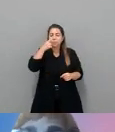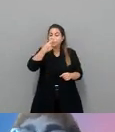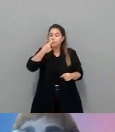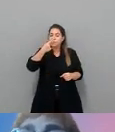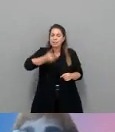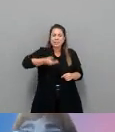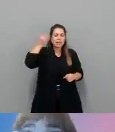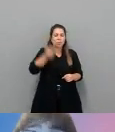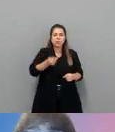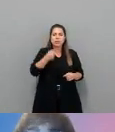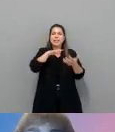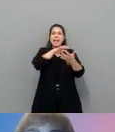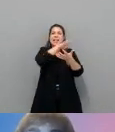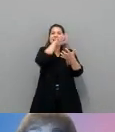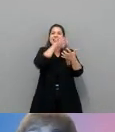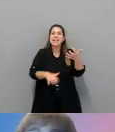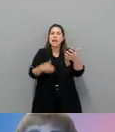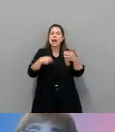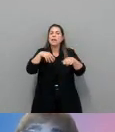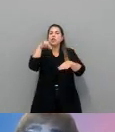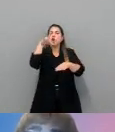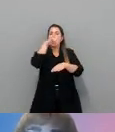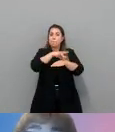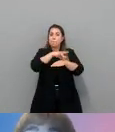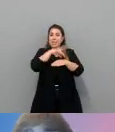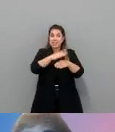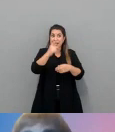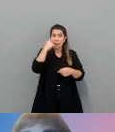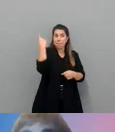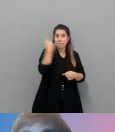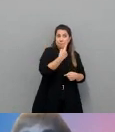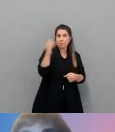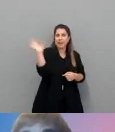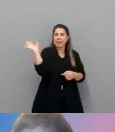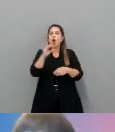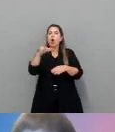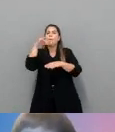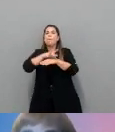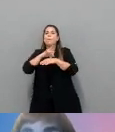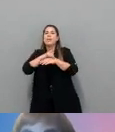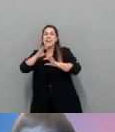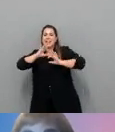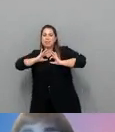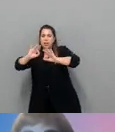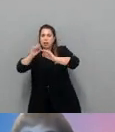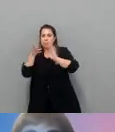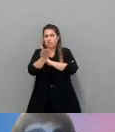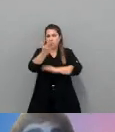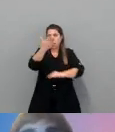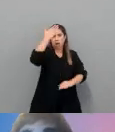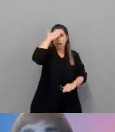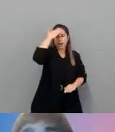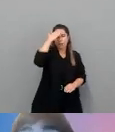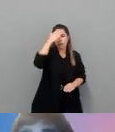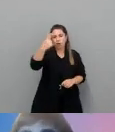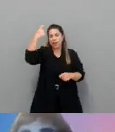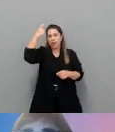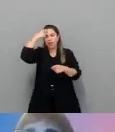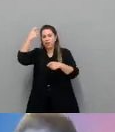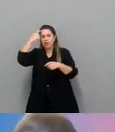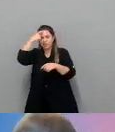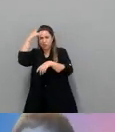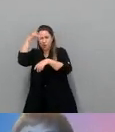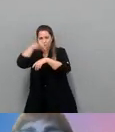esa declaración de medicina de primaria o especializada, de cabecera o de neurología, ¿vale? Una vez lo